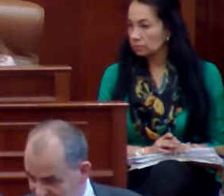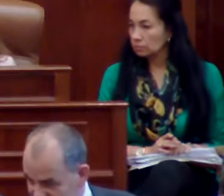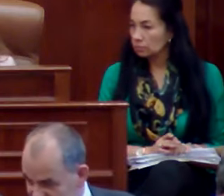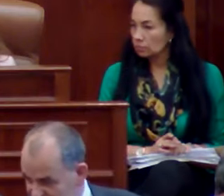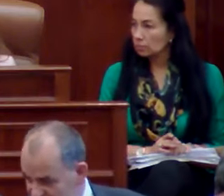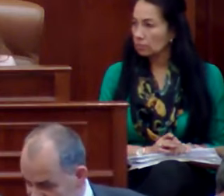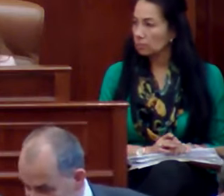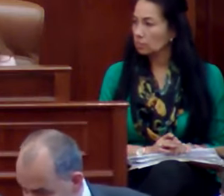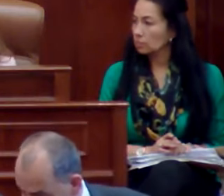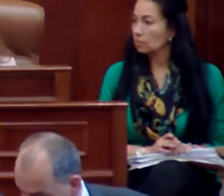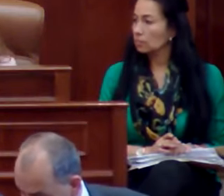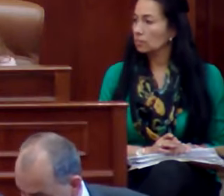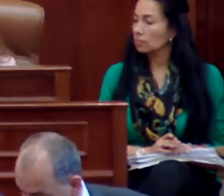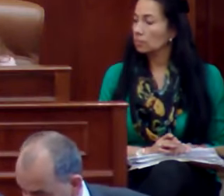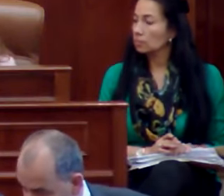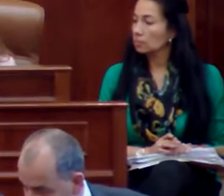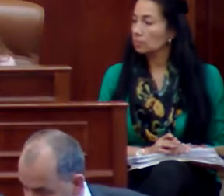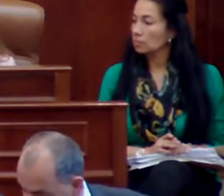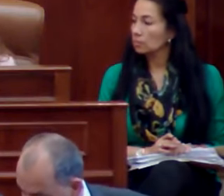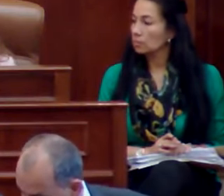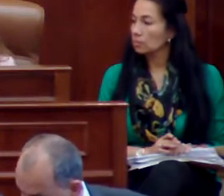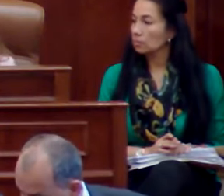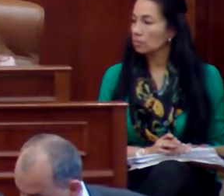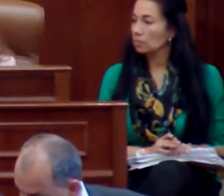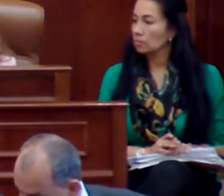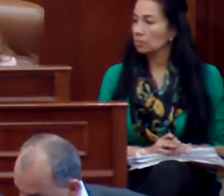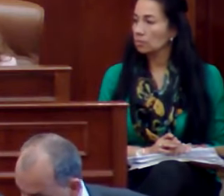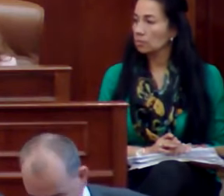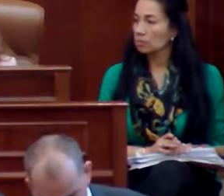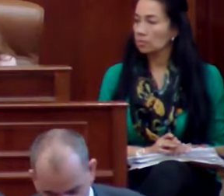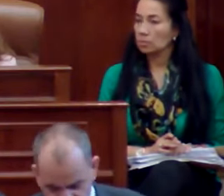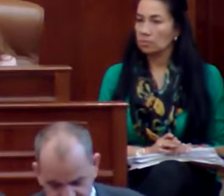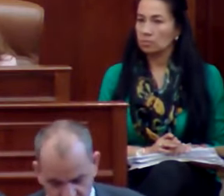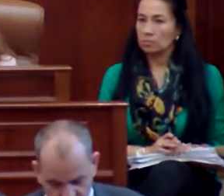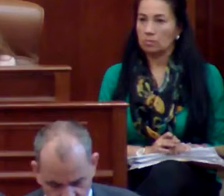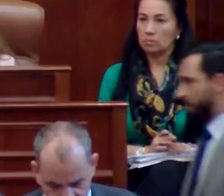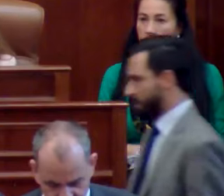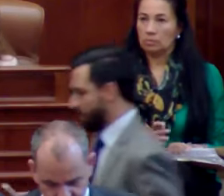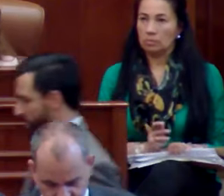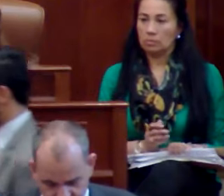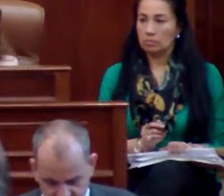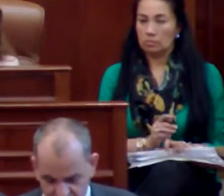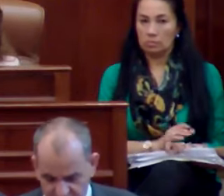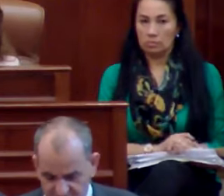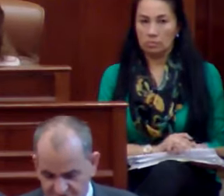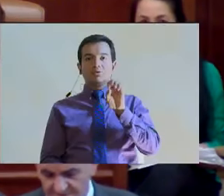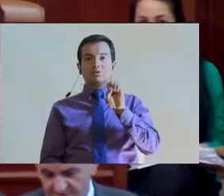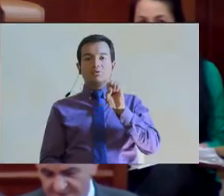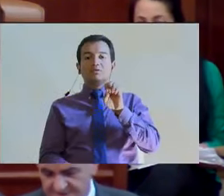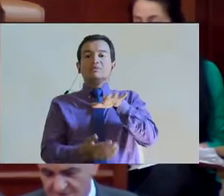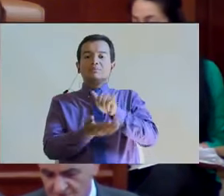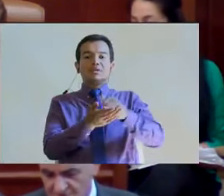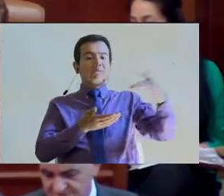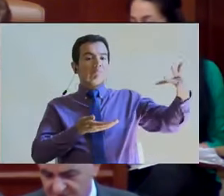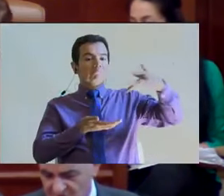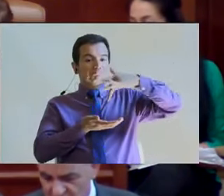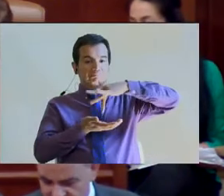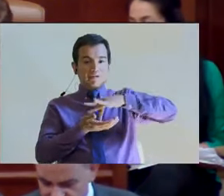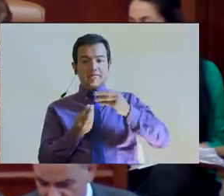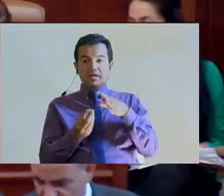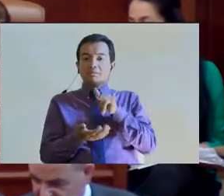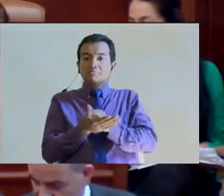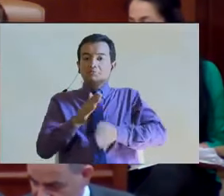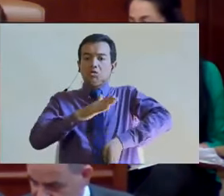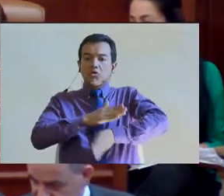leídos que es la el del doctor Álvaro Gustavo rosado quién puede reingresar otra vez al eléctrico para continuar con el